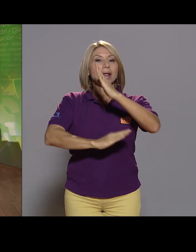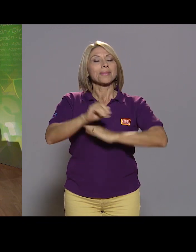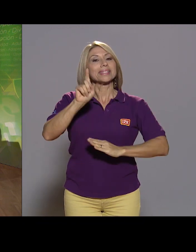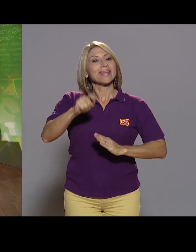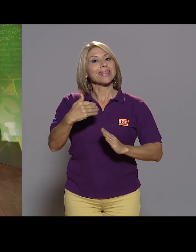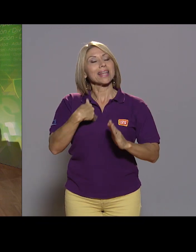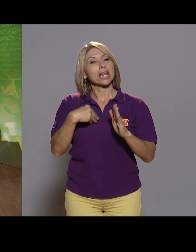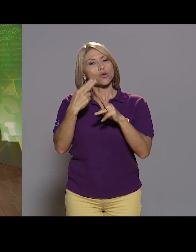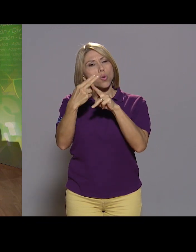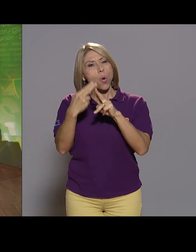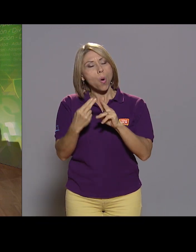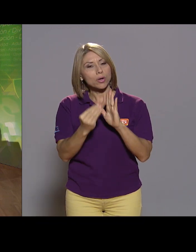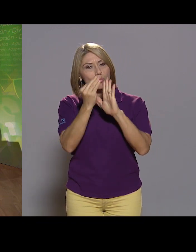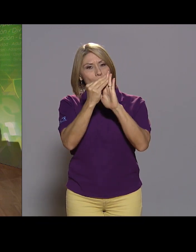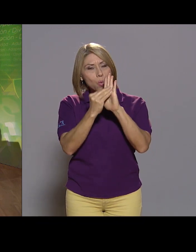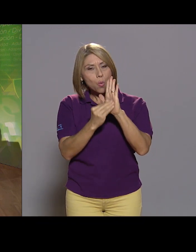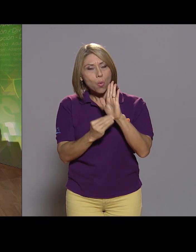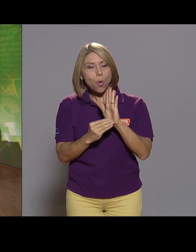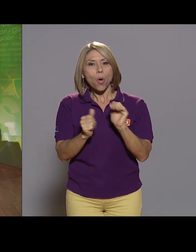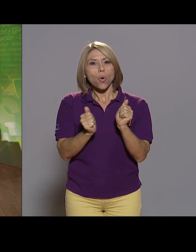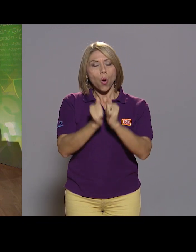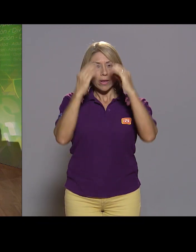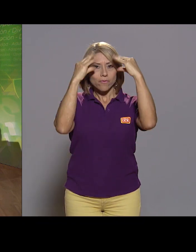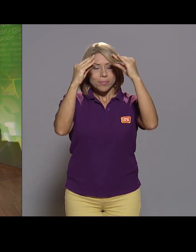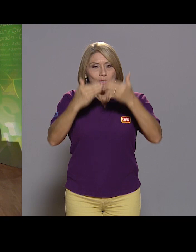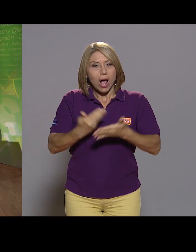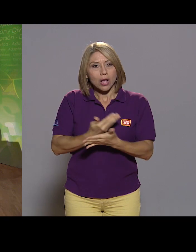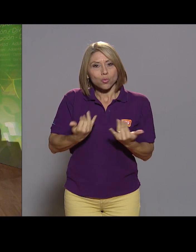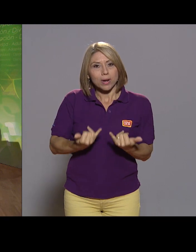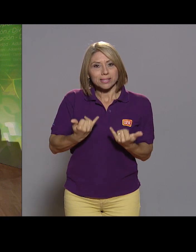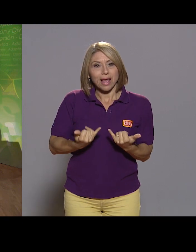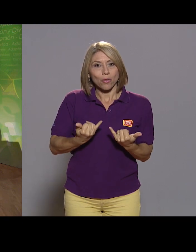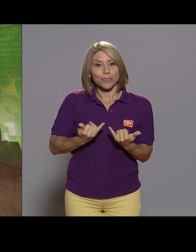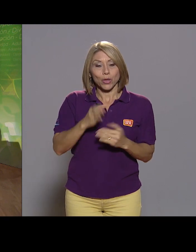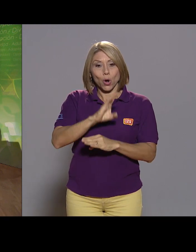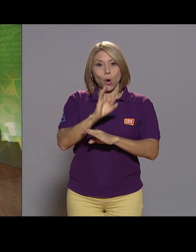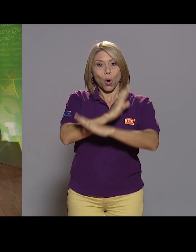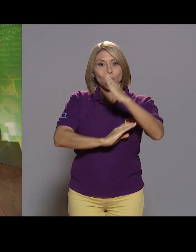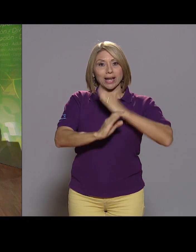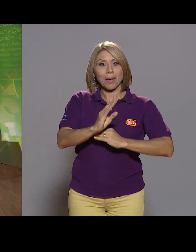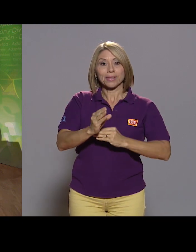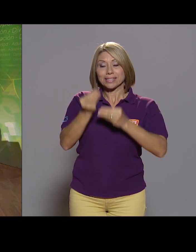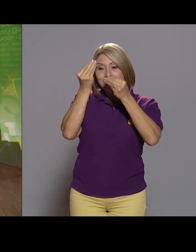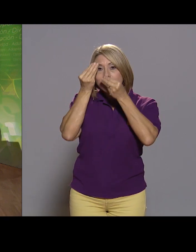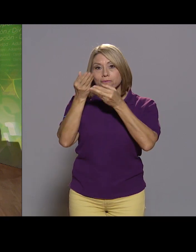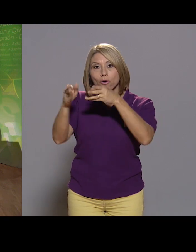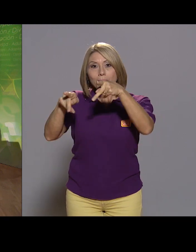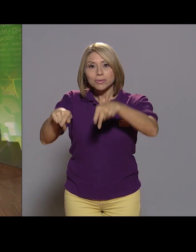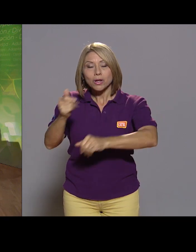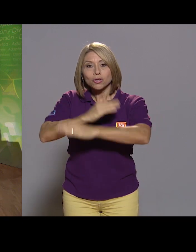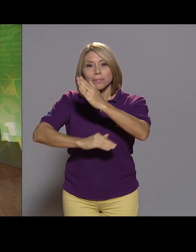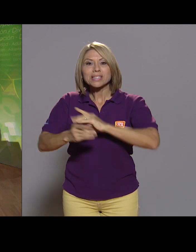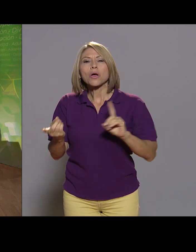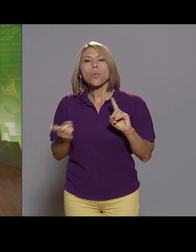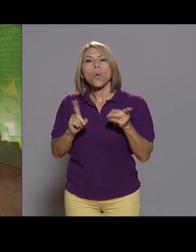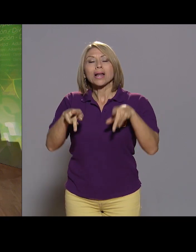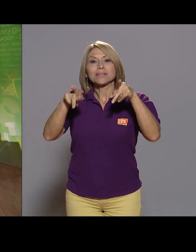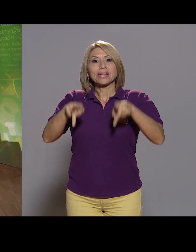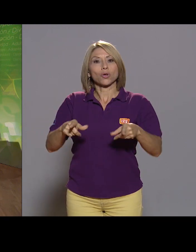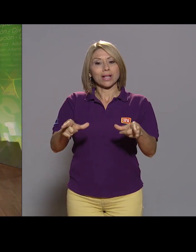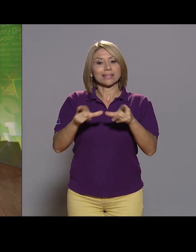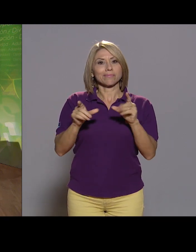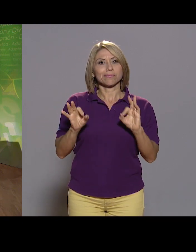actualizado y de brindarle a las personas con discapacidad la información de quiénes son las personas que están certificadas en este momento en el